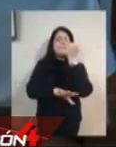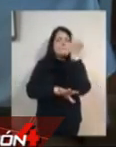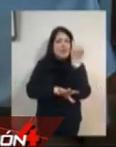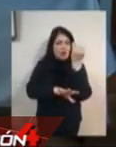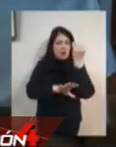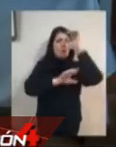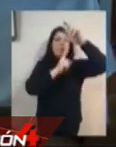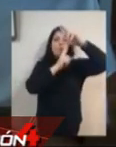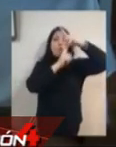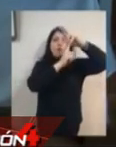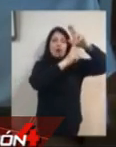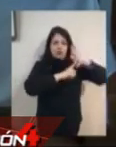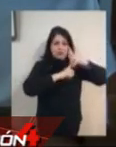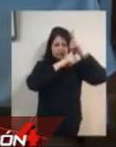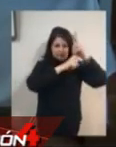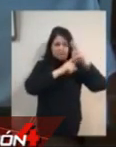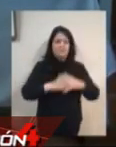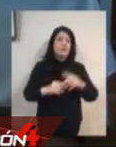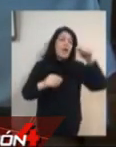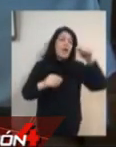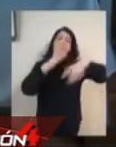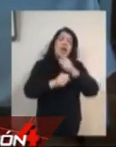pudimos hacer hasta el momento.